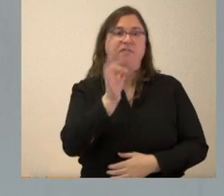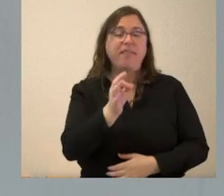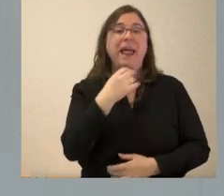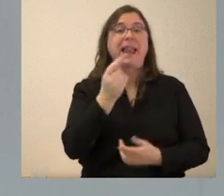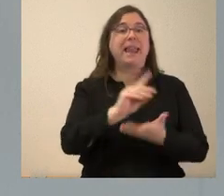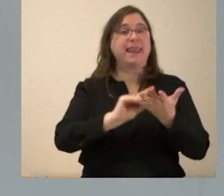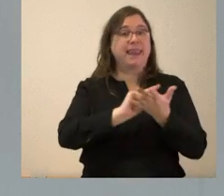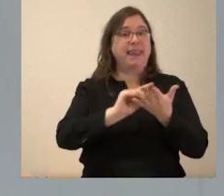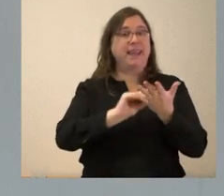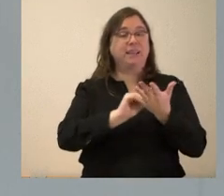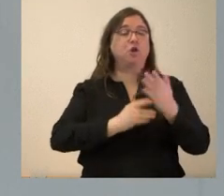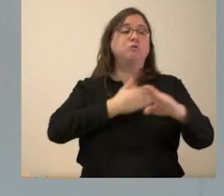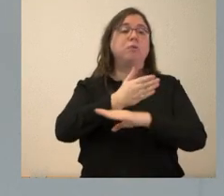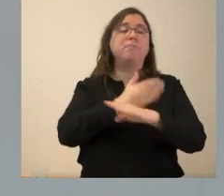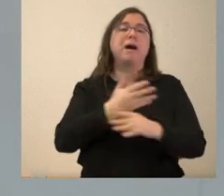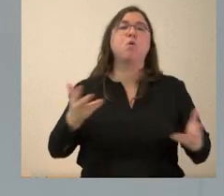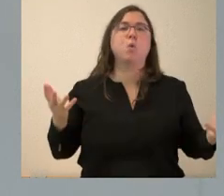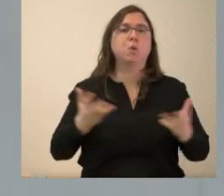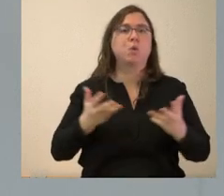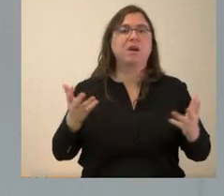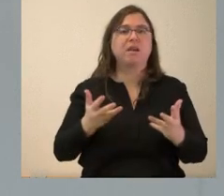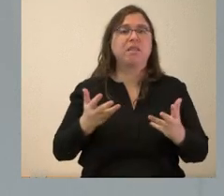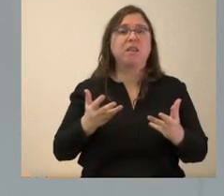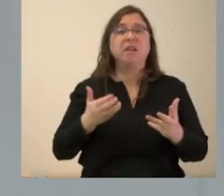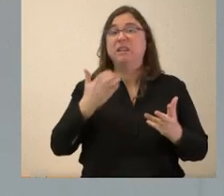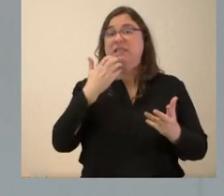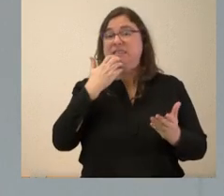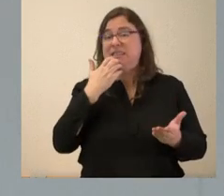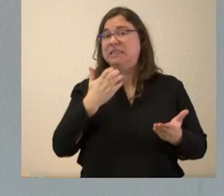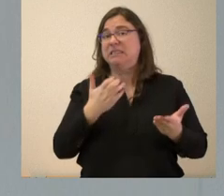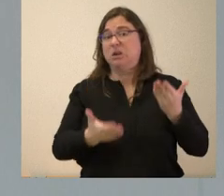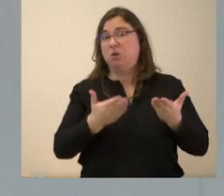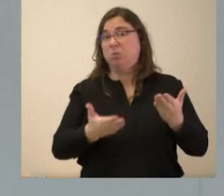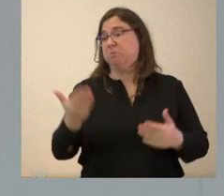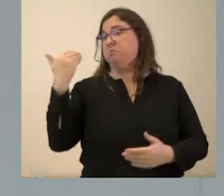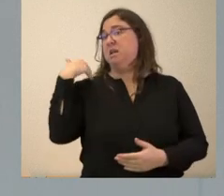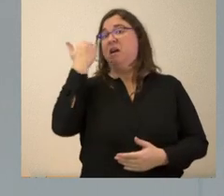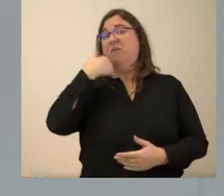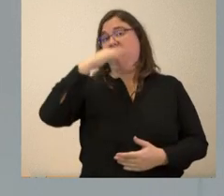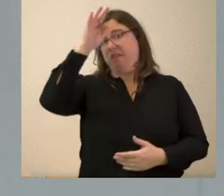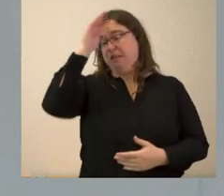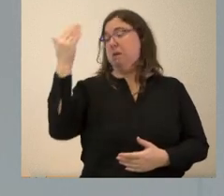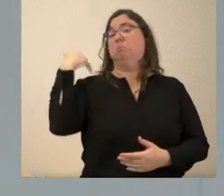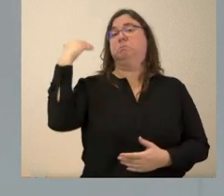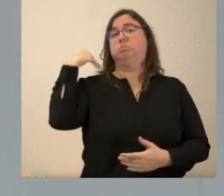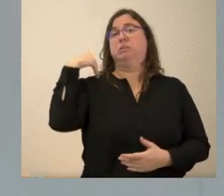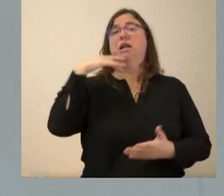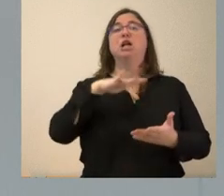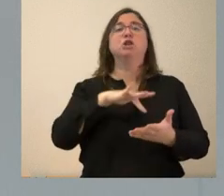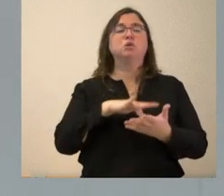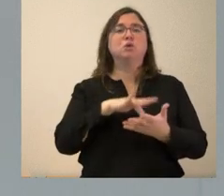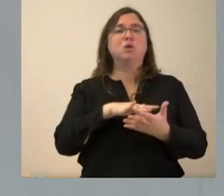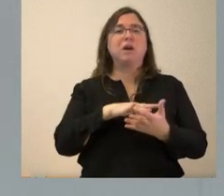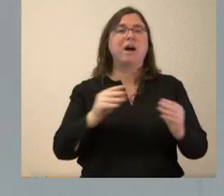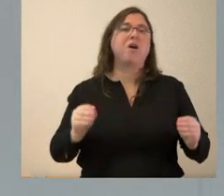de atención en urgencias sanitarias no es mayor por ejemplo que el último fin de semana donde cayeron la Nochebuena y